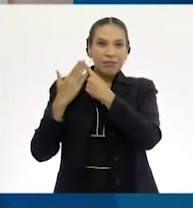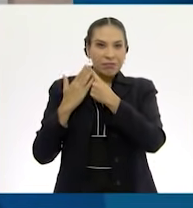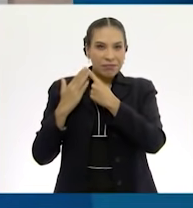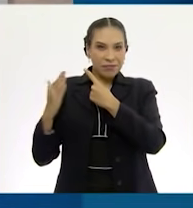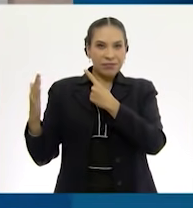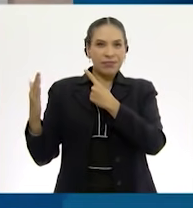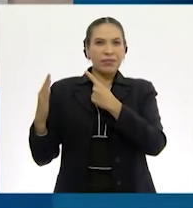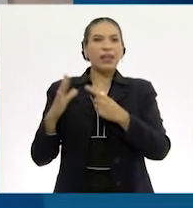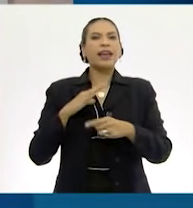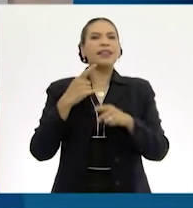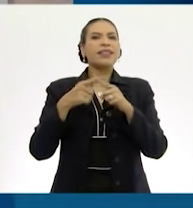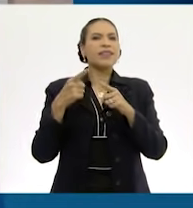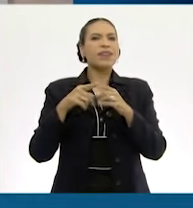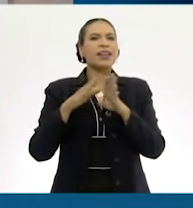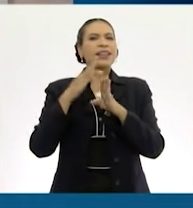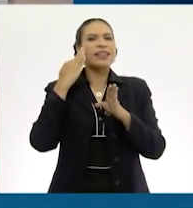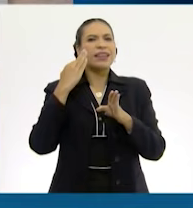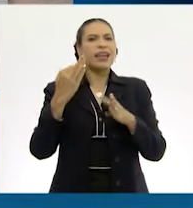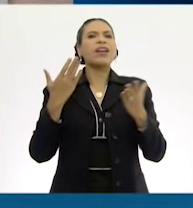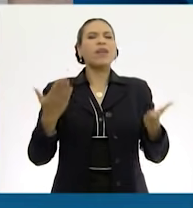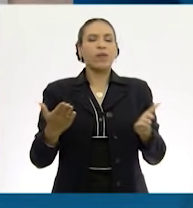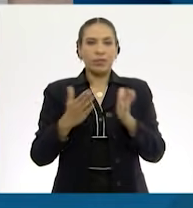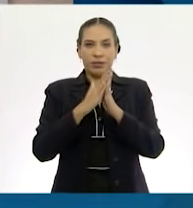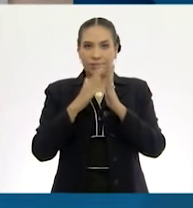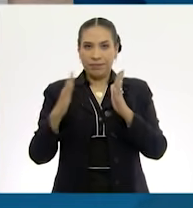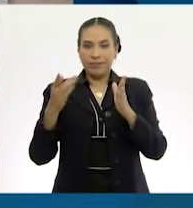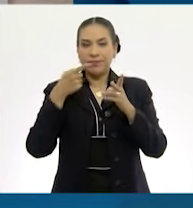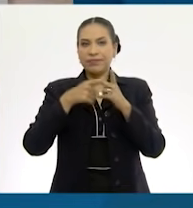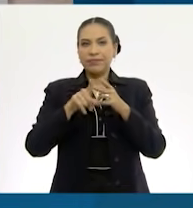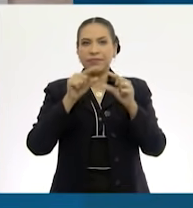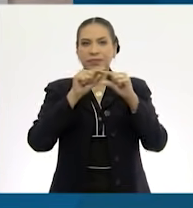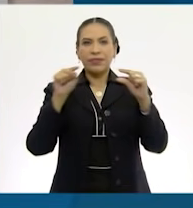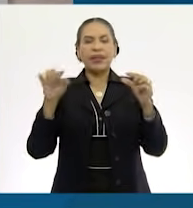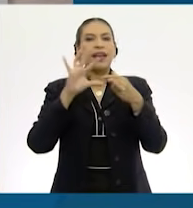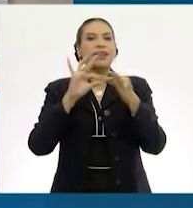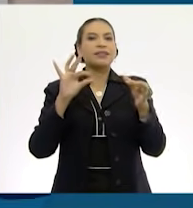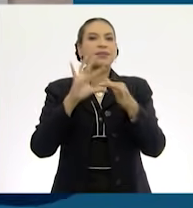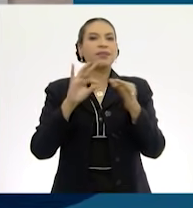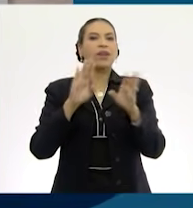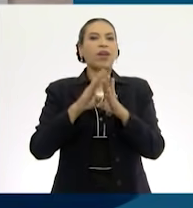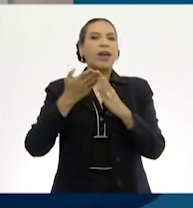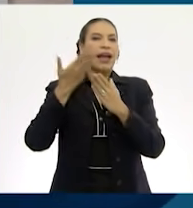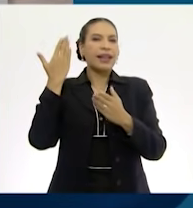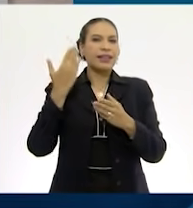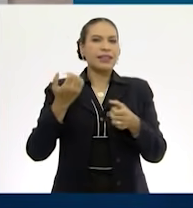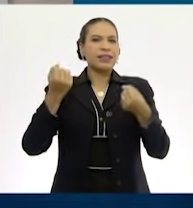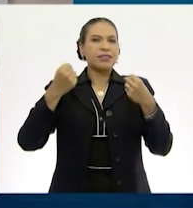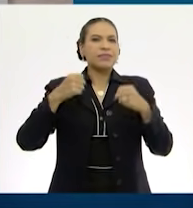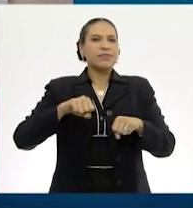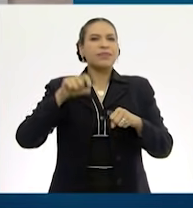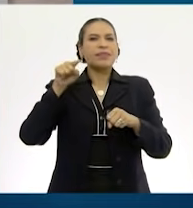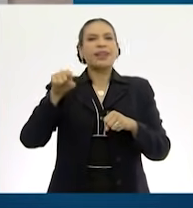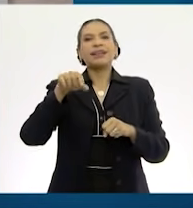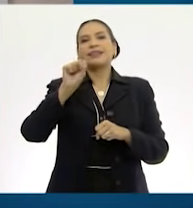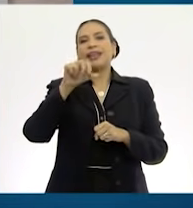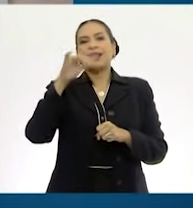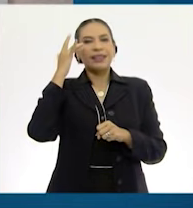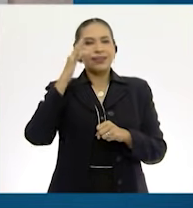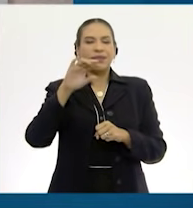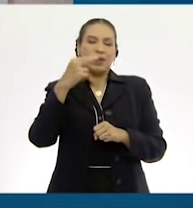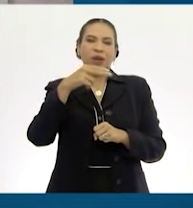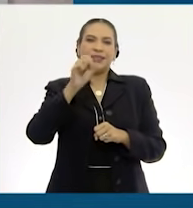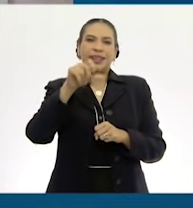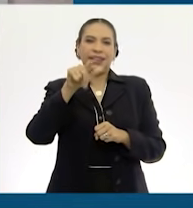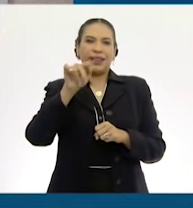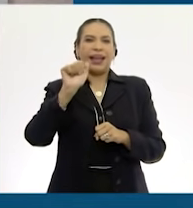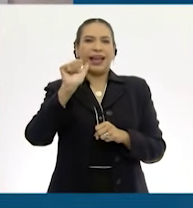están marcadas distintas etapas. La línea del tiempo empieza indicando la dictadura de Santana, pero después podemos ver otras